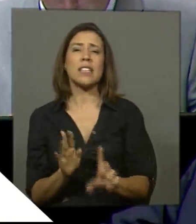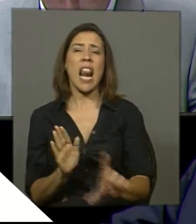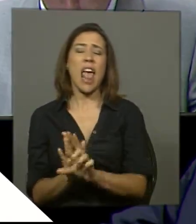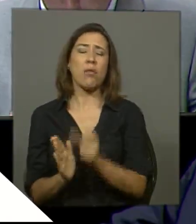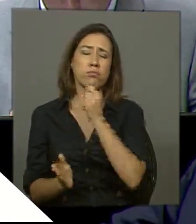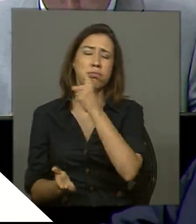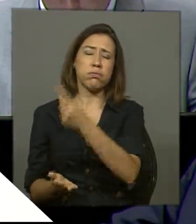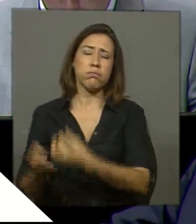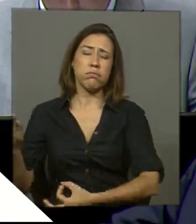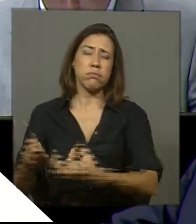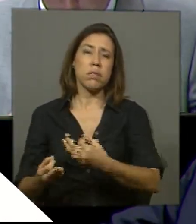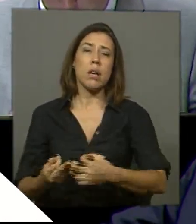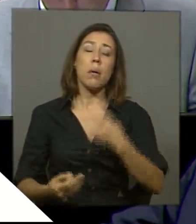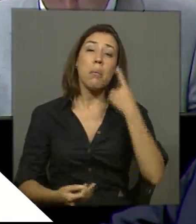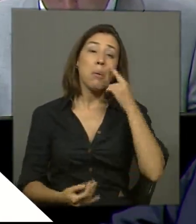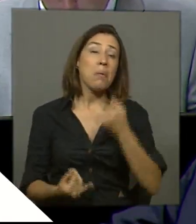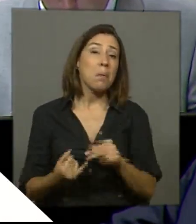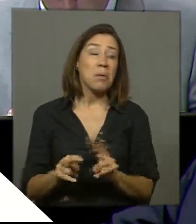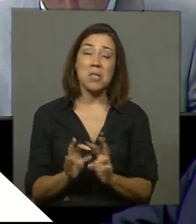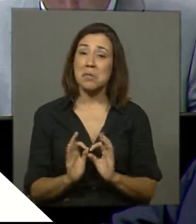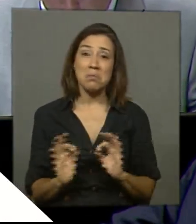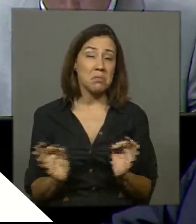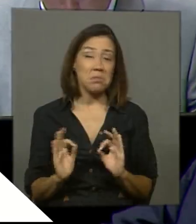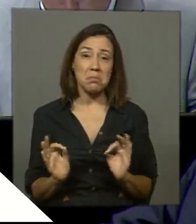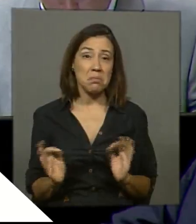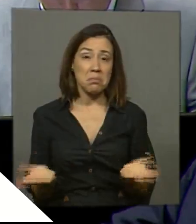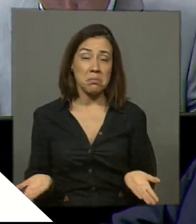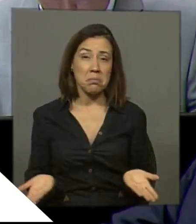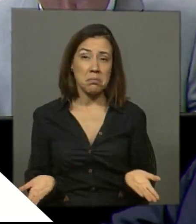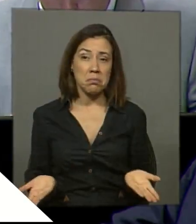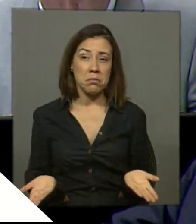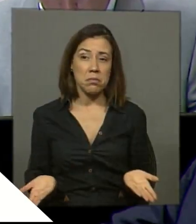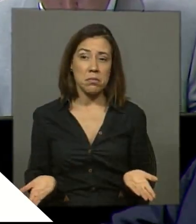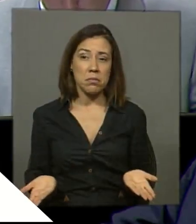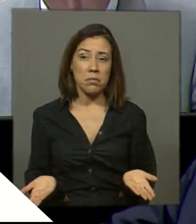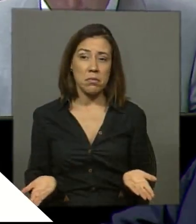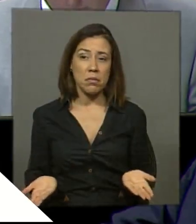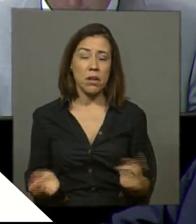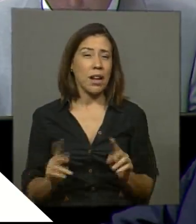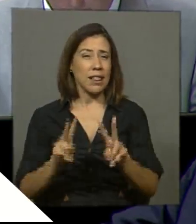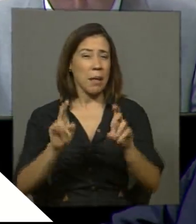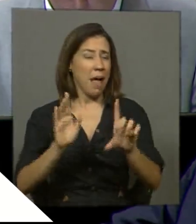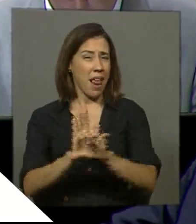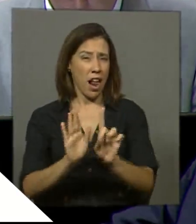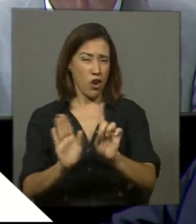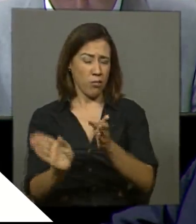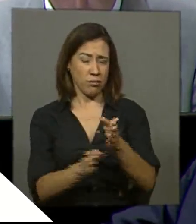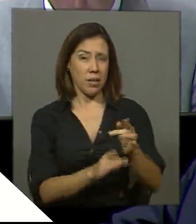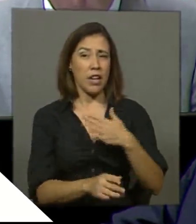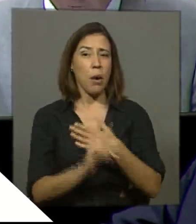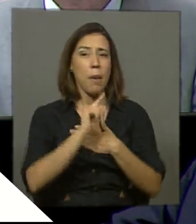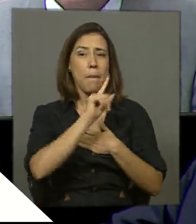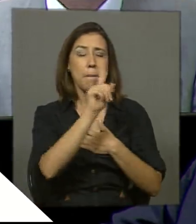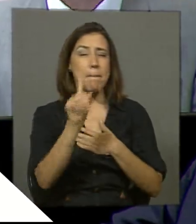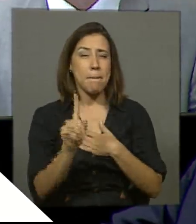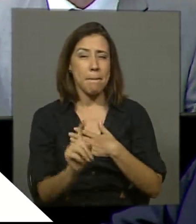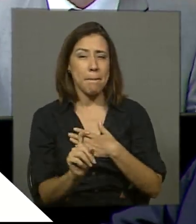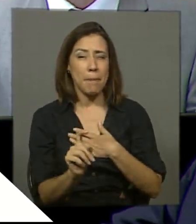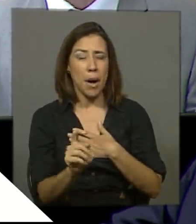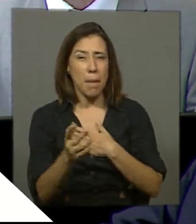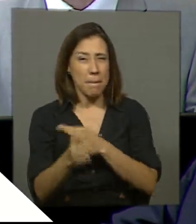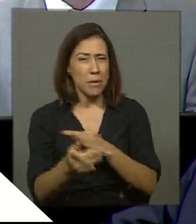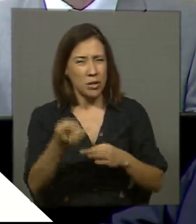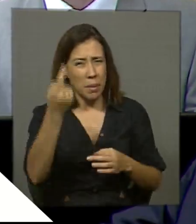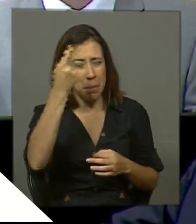legales pero en la práctica no ha pasado nada ministro lo quiero sacar del tema legal le quiero hacer una pregunta ministro